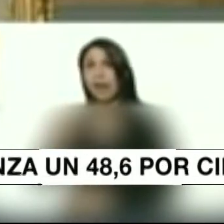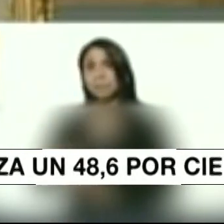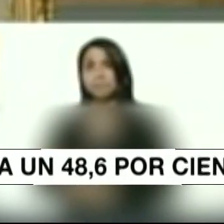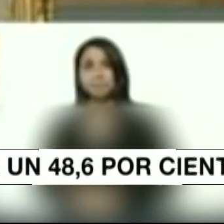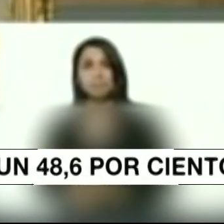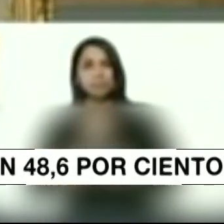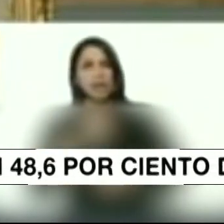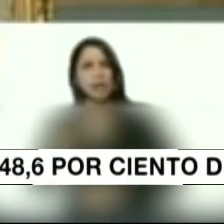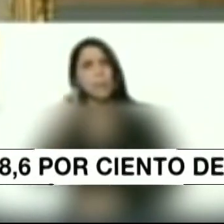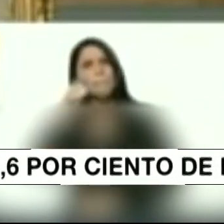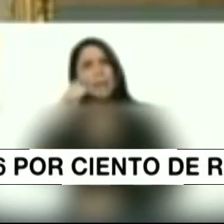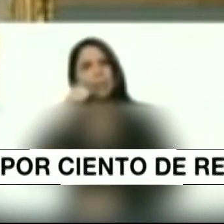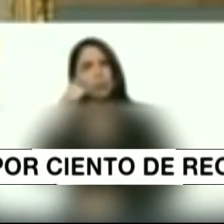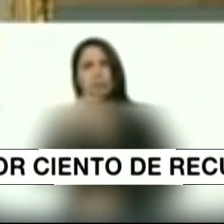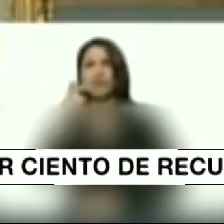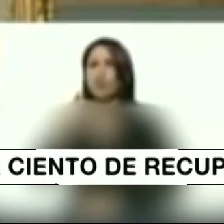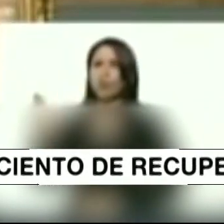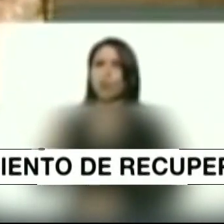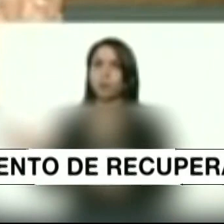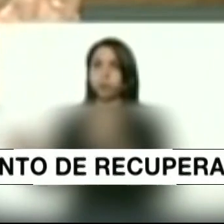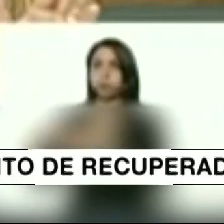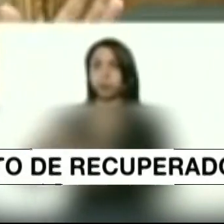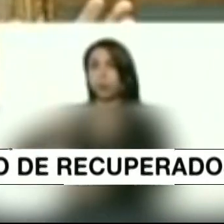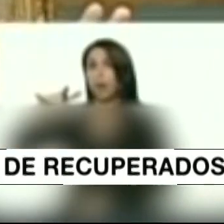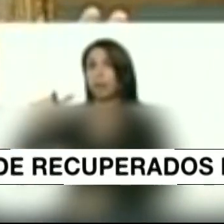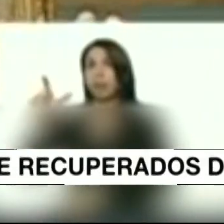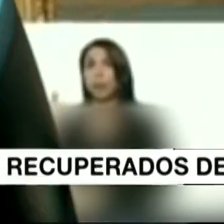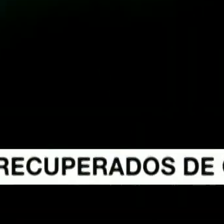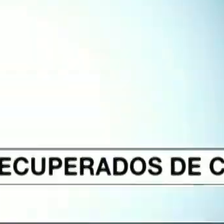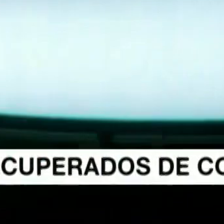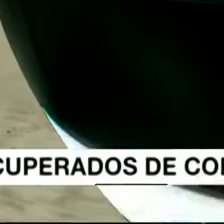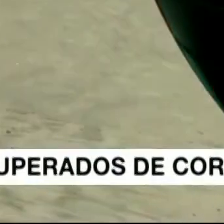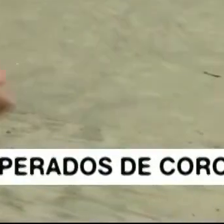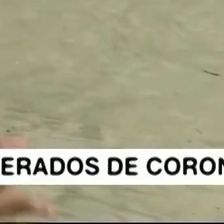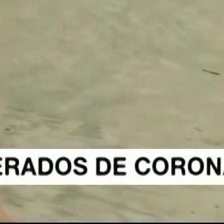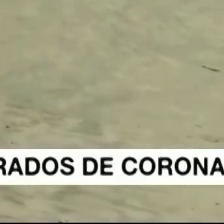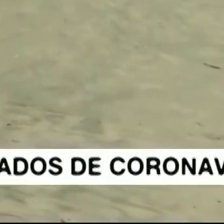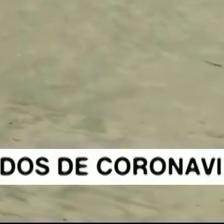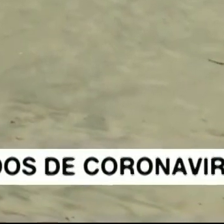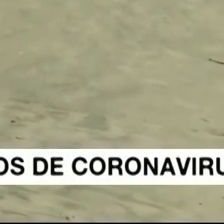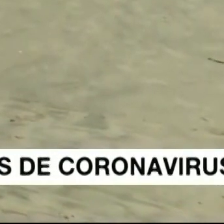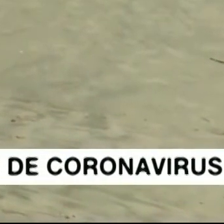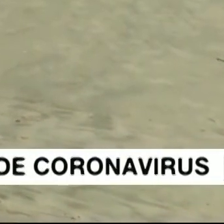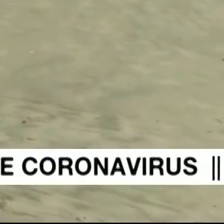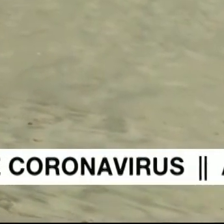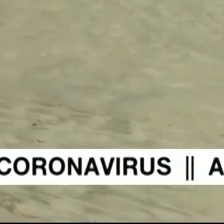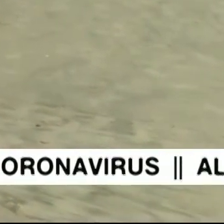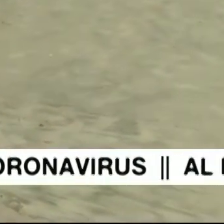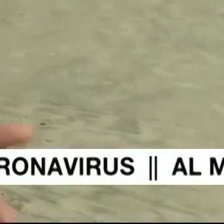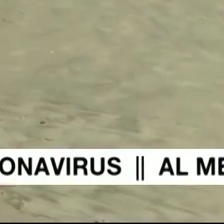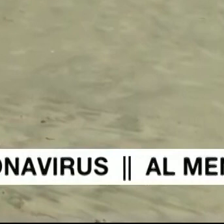Para esta operación buscó a los carteles de la Alta Guajira colombiana. No transcurrieron 15 días de